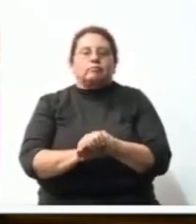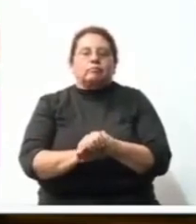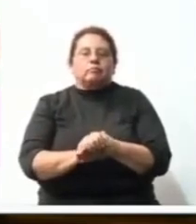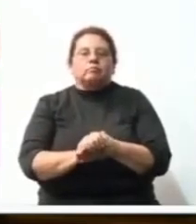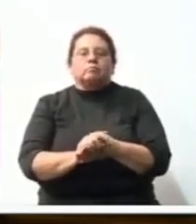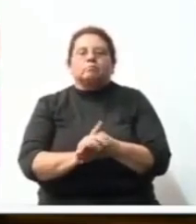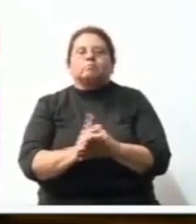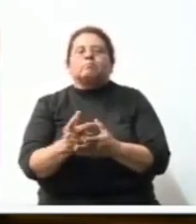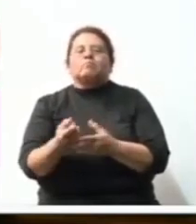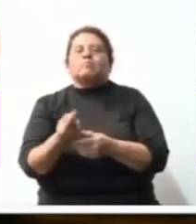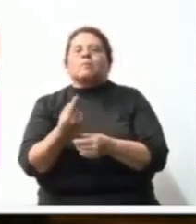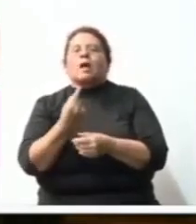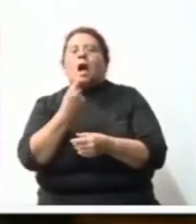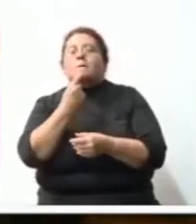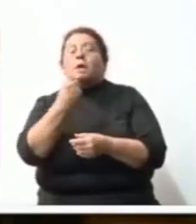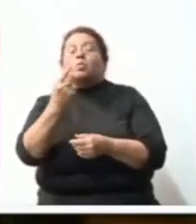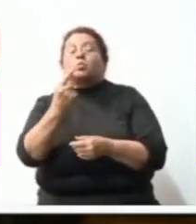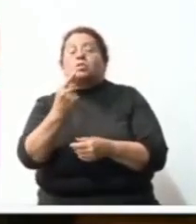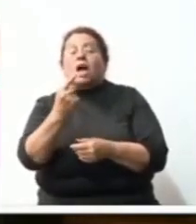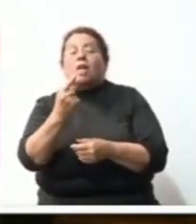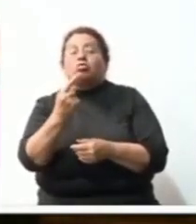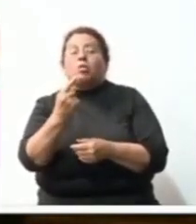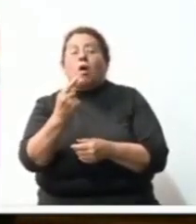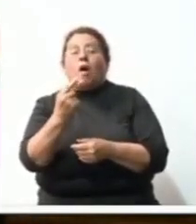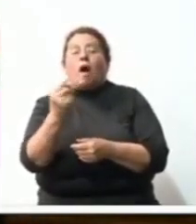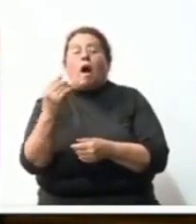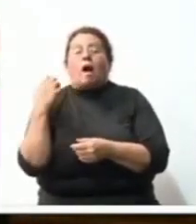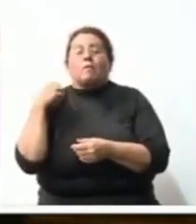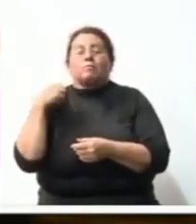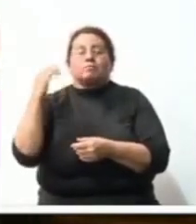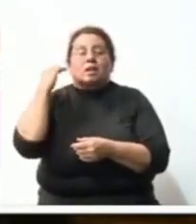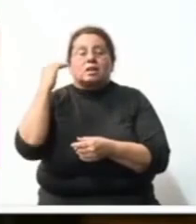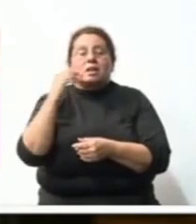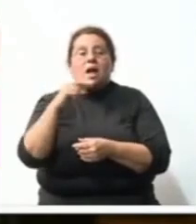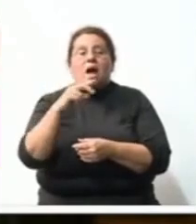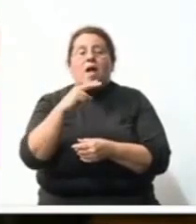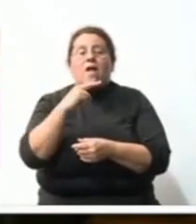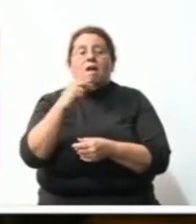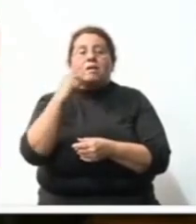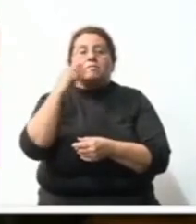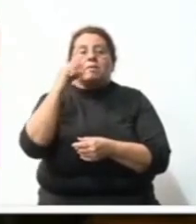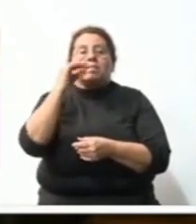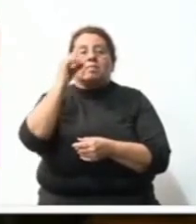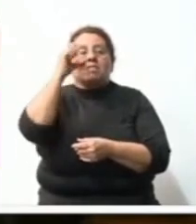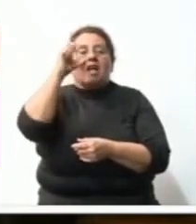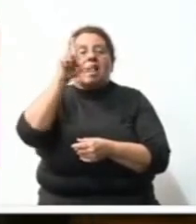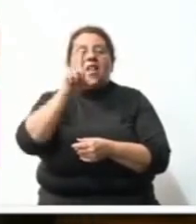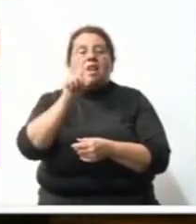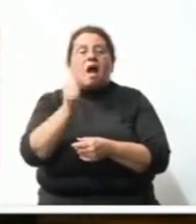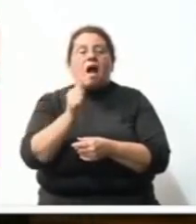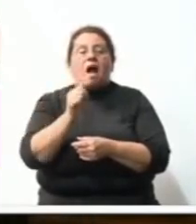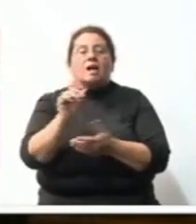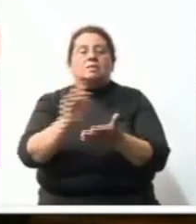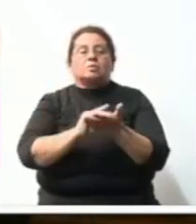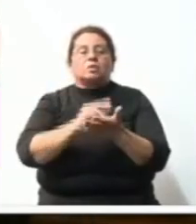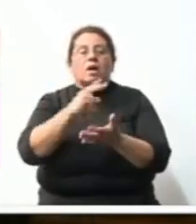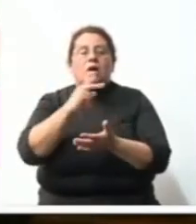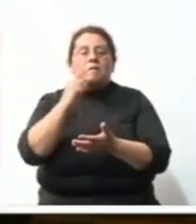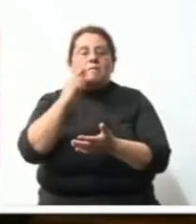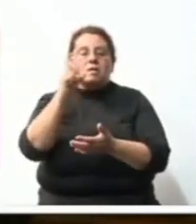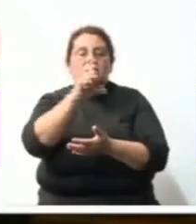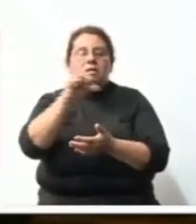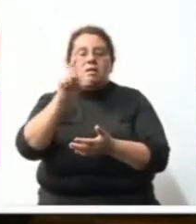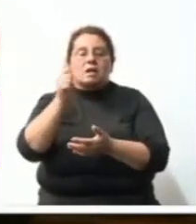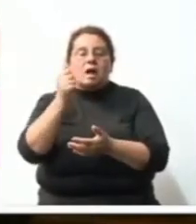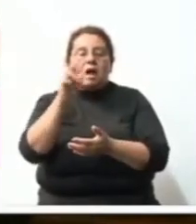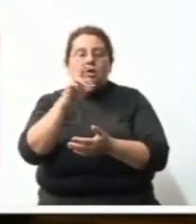le hubiera preguntado a Videla la diputada villarruel Queremos saber el estilo de nuestros hermanos